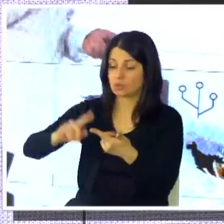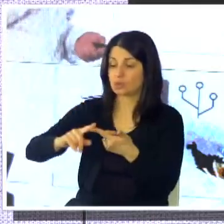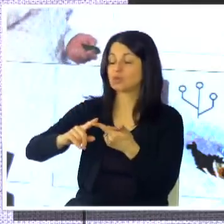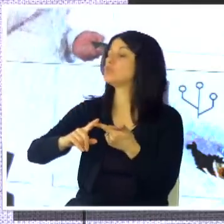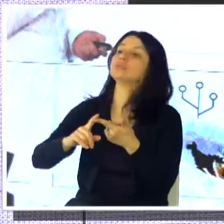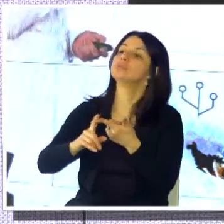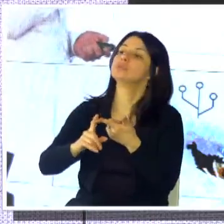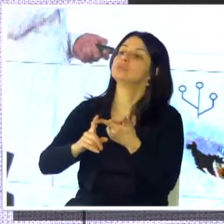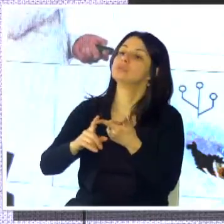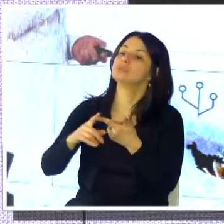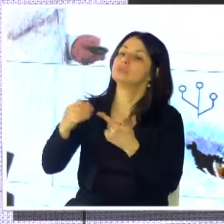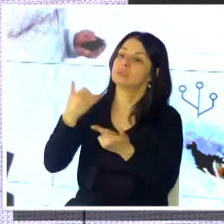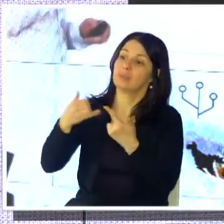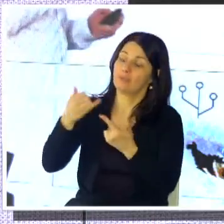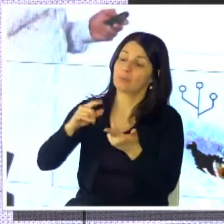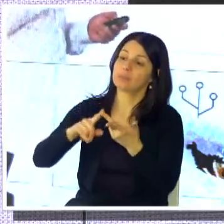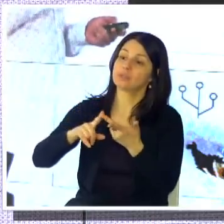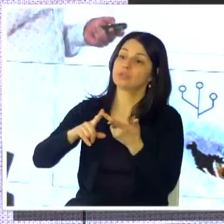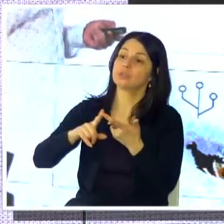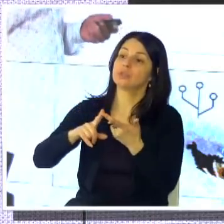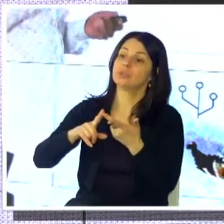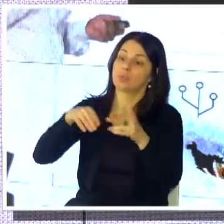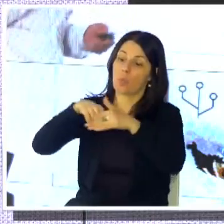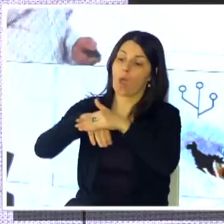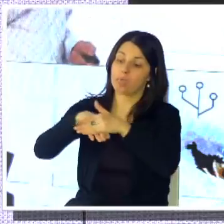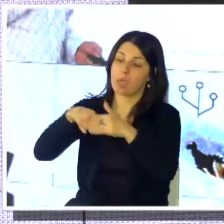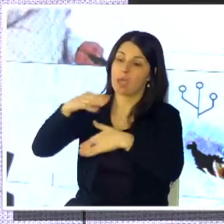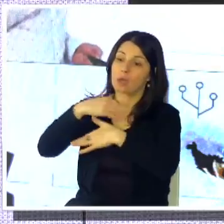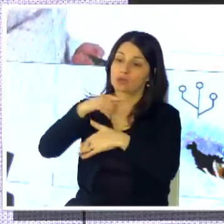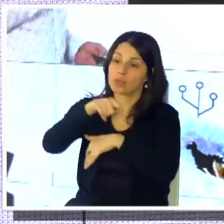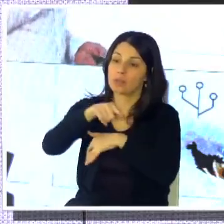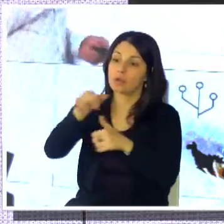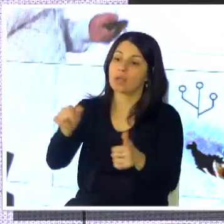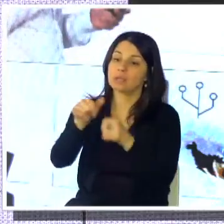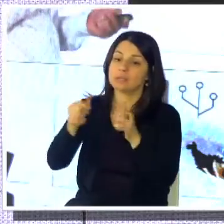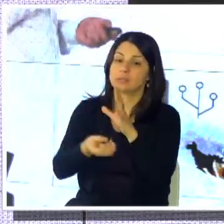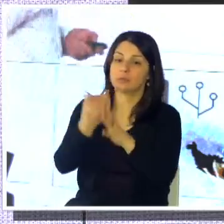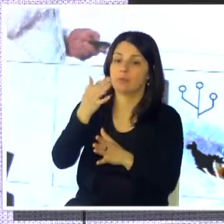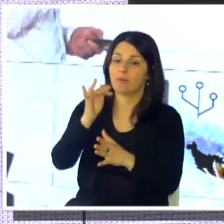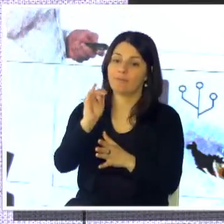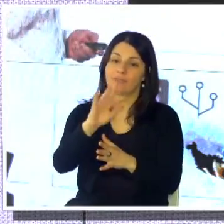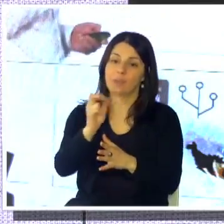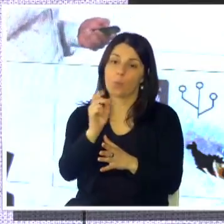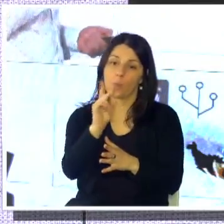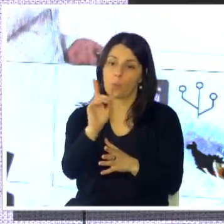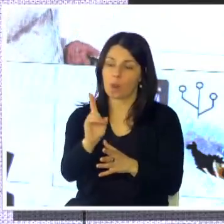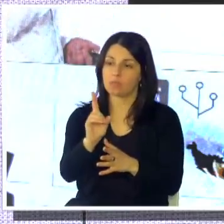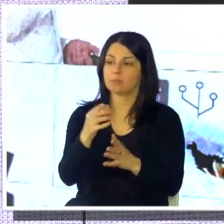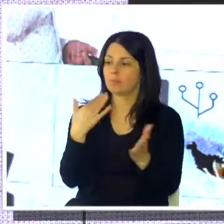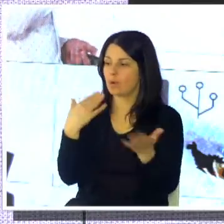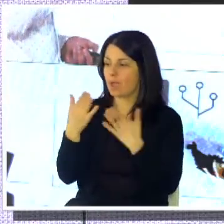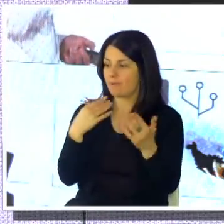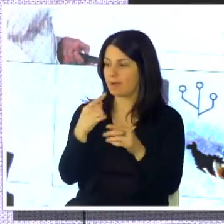marco de referencia que estaba comentando, se ponen en un contenedor y así se despliega el agente IoT Figuar. Voy a hablar brevemente de cada uno de